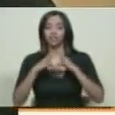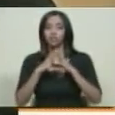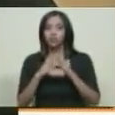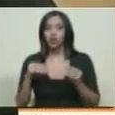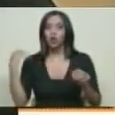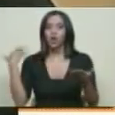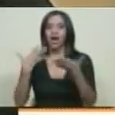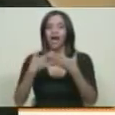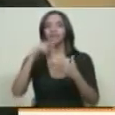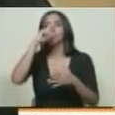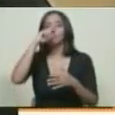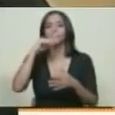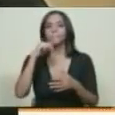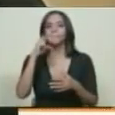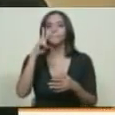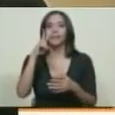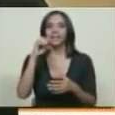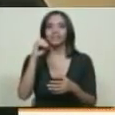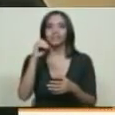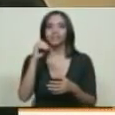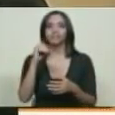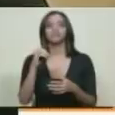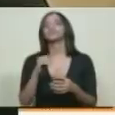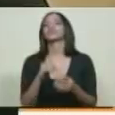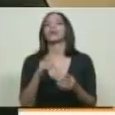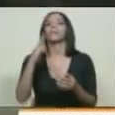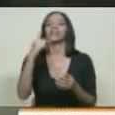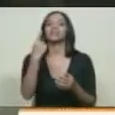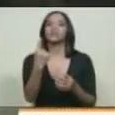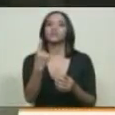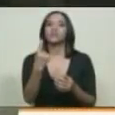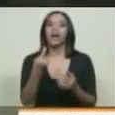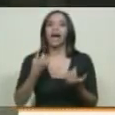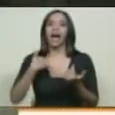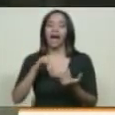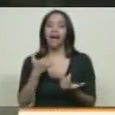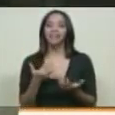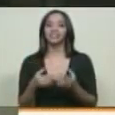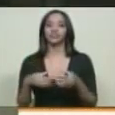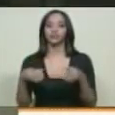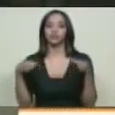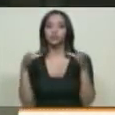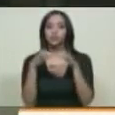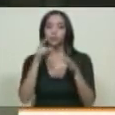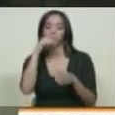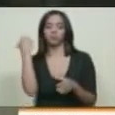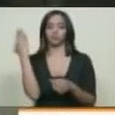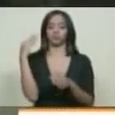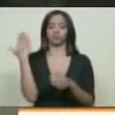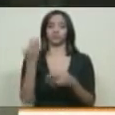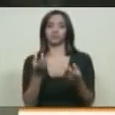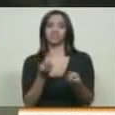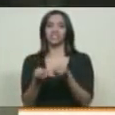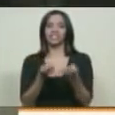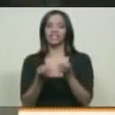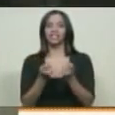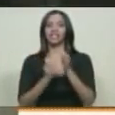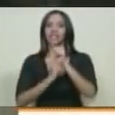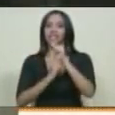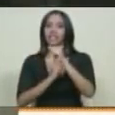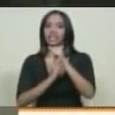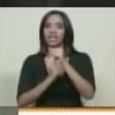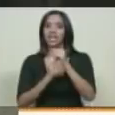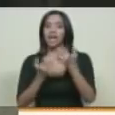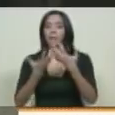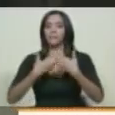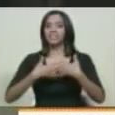y este siglo XXI, hay una parte de la oligarquía financiera y de la dirección realmente empresarial de este